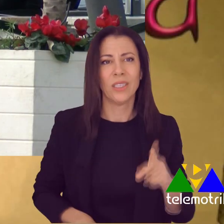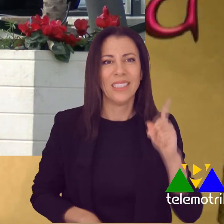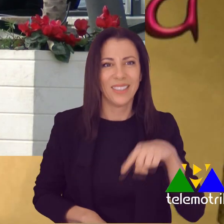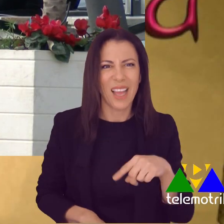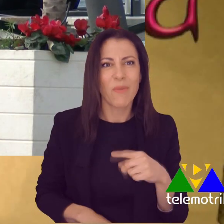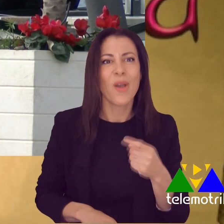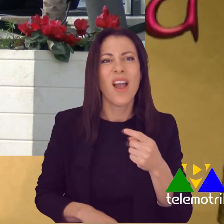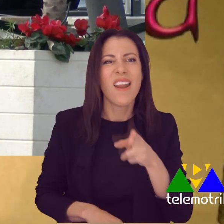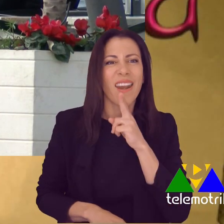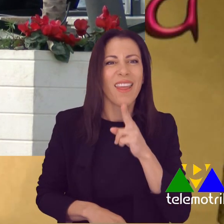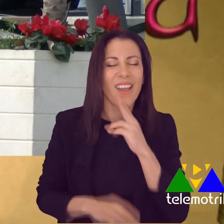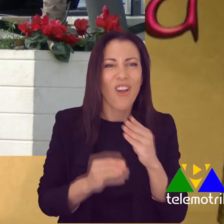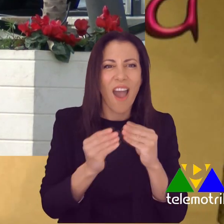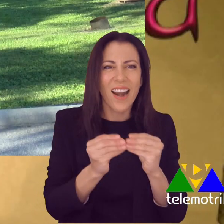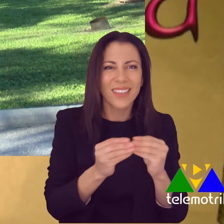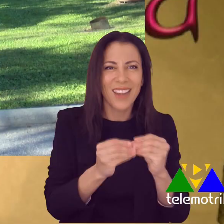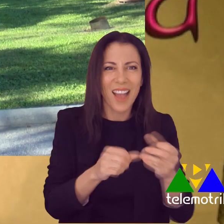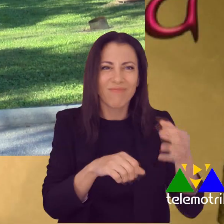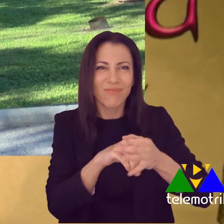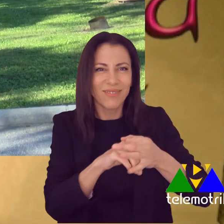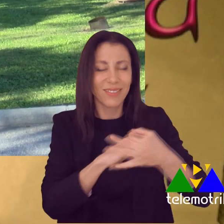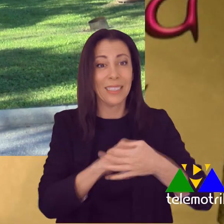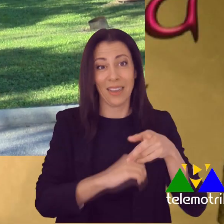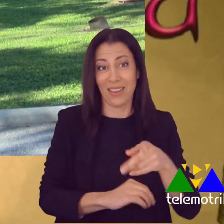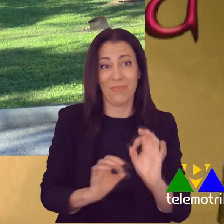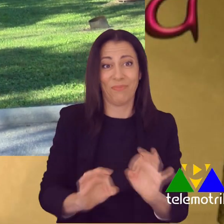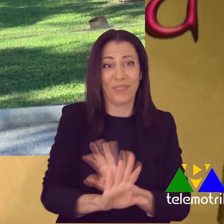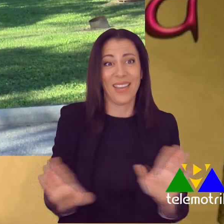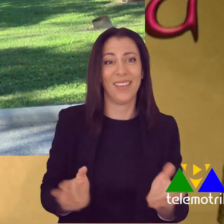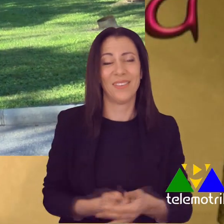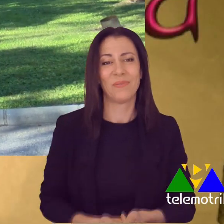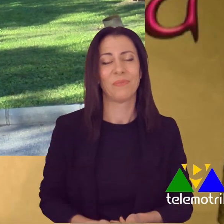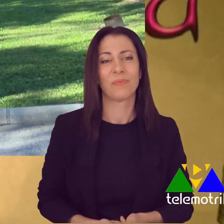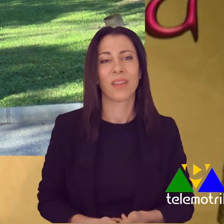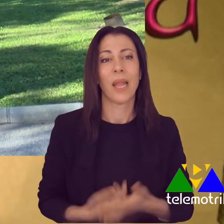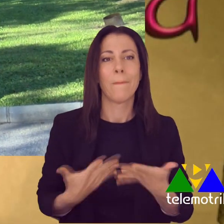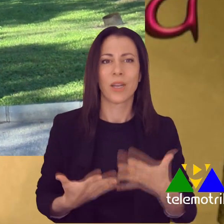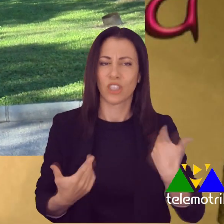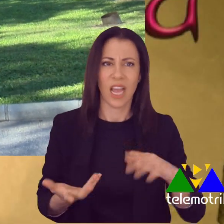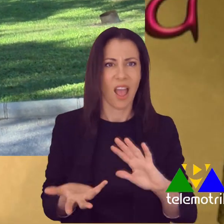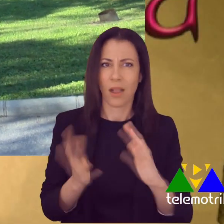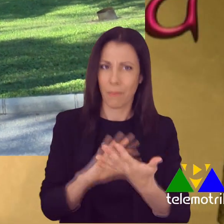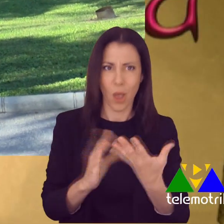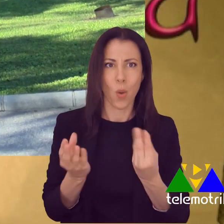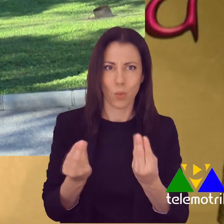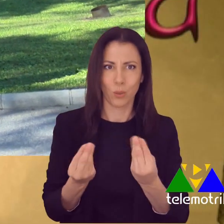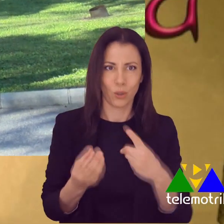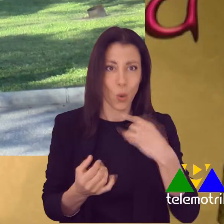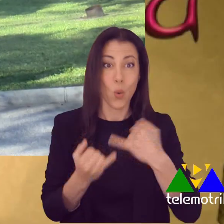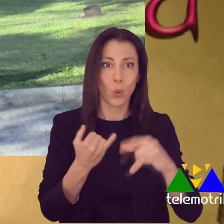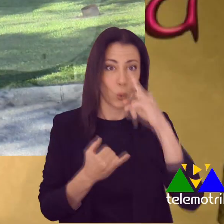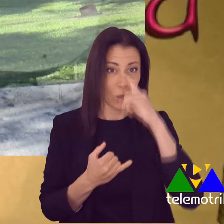cuando. Y un poquito de alquitrán de vez en cuando, pues ahí estábamos, ¿no? Sí. El caso es que esto ha cambiado mucho en los últimos